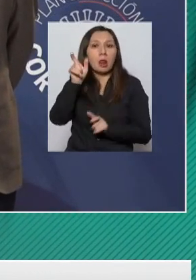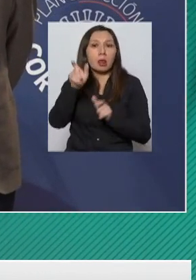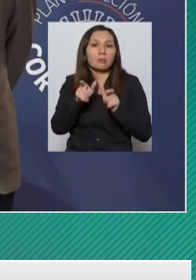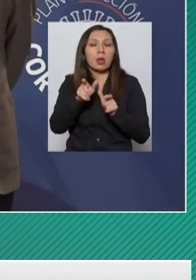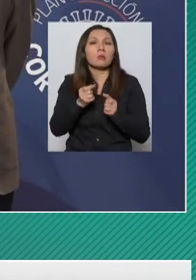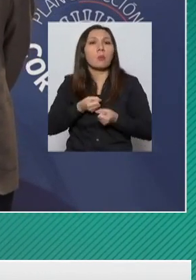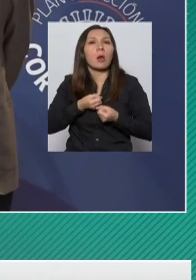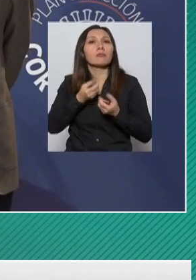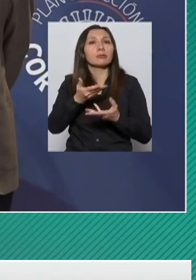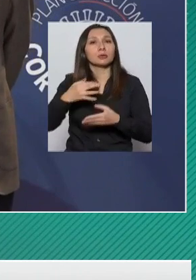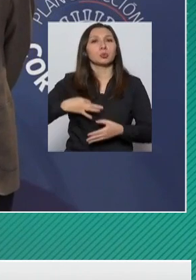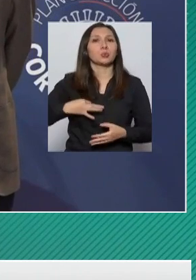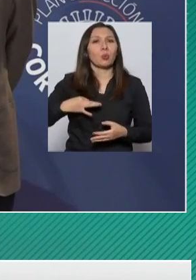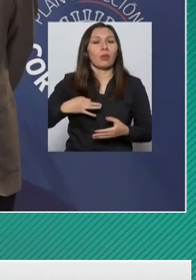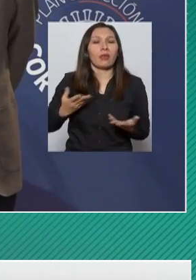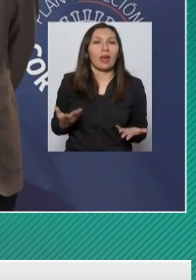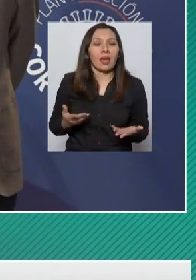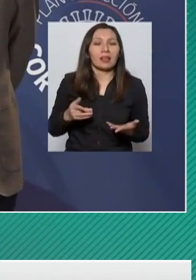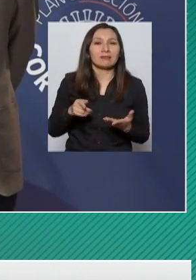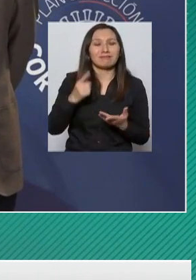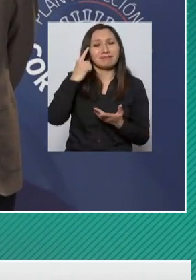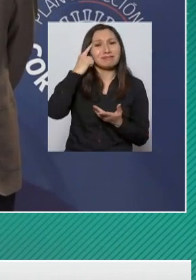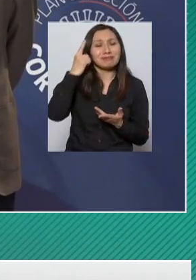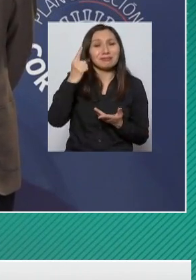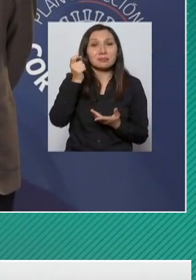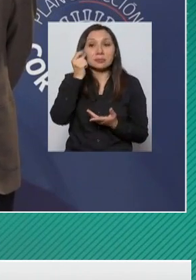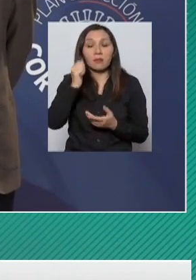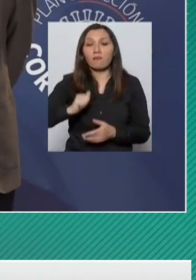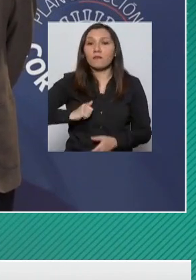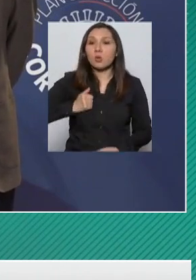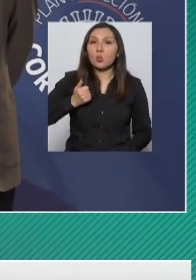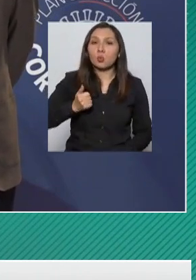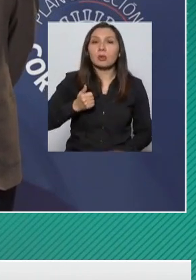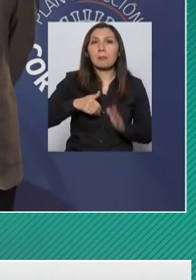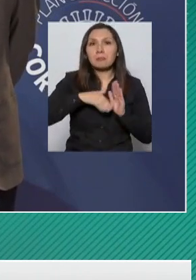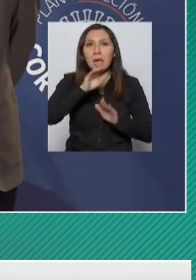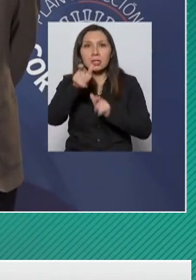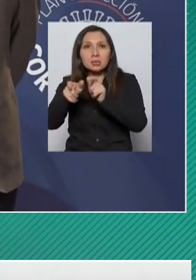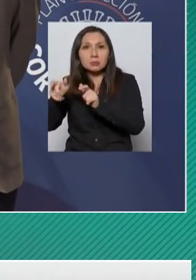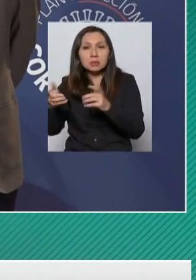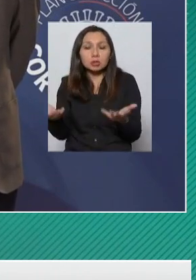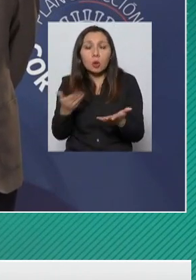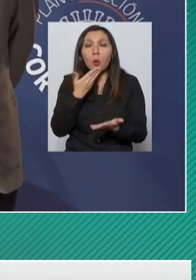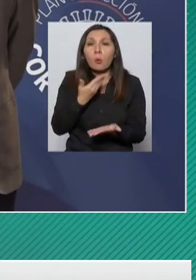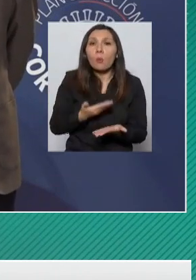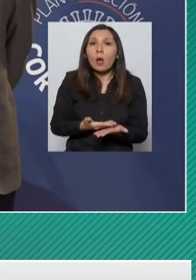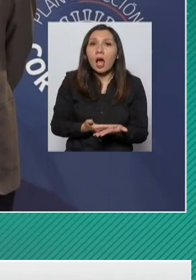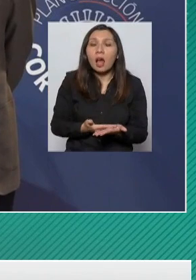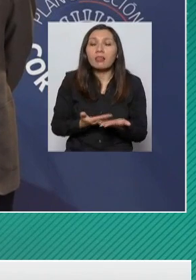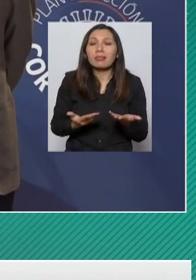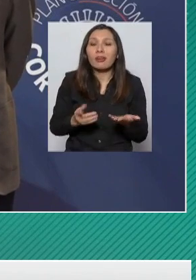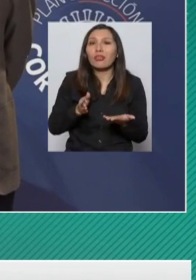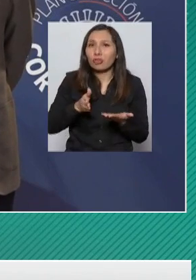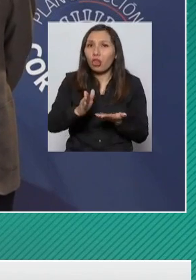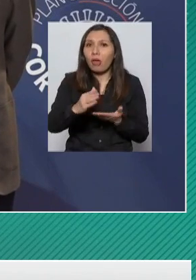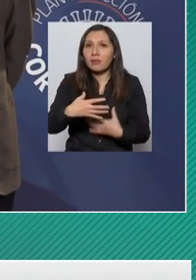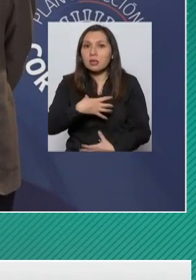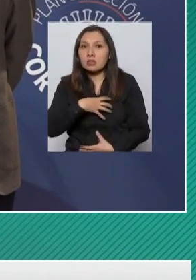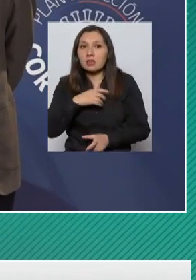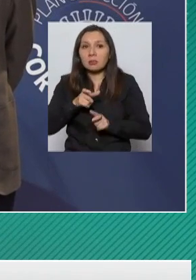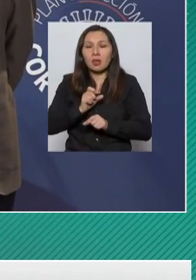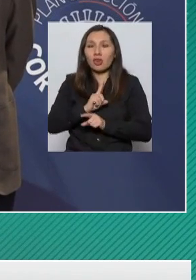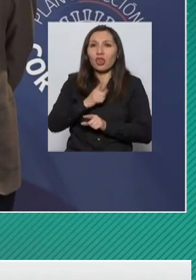manifestación ciudadana de entender la voluntad popular cuando esté todavía este temor